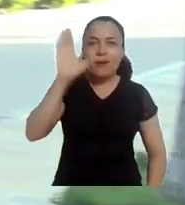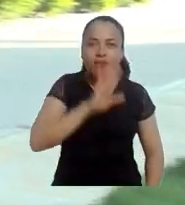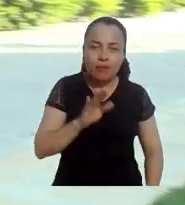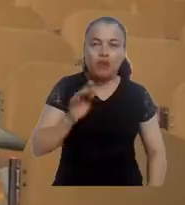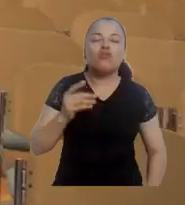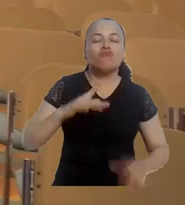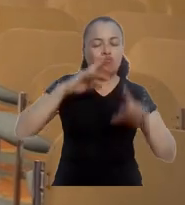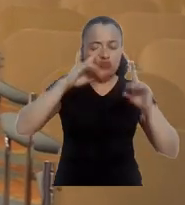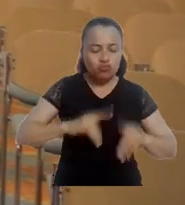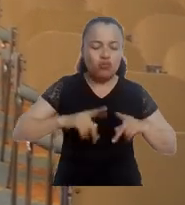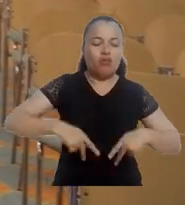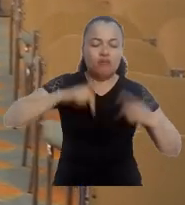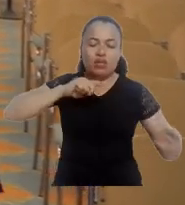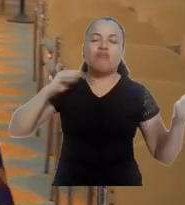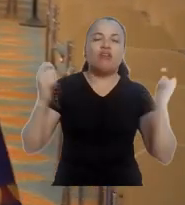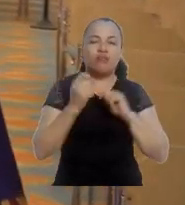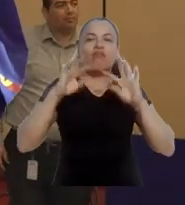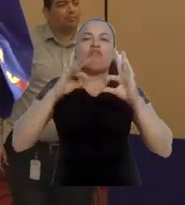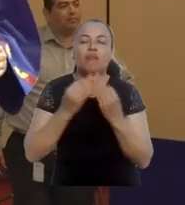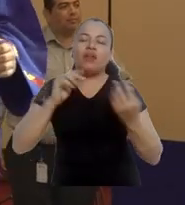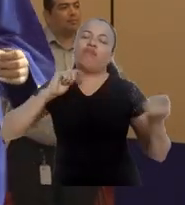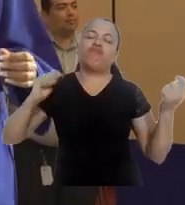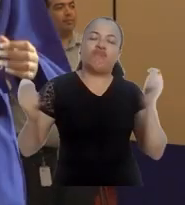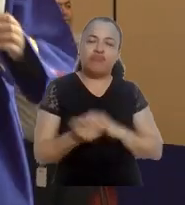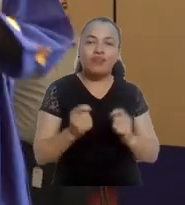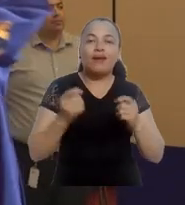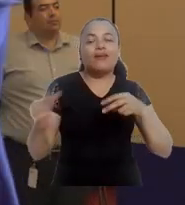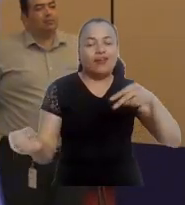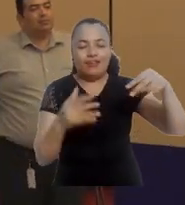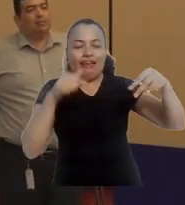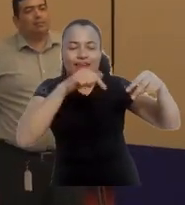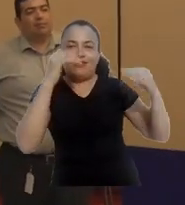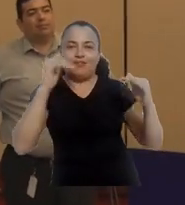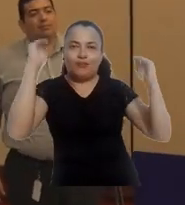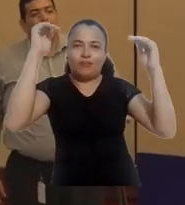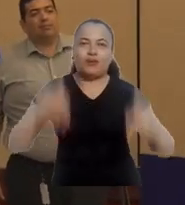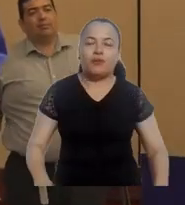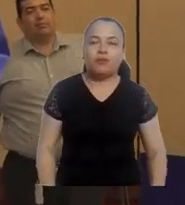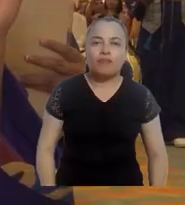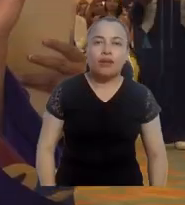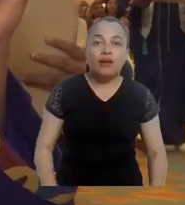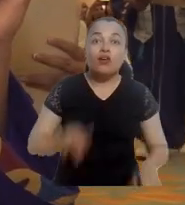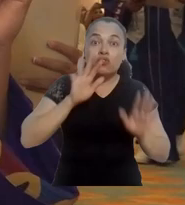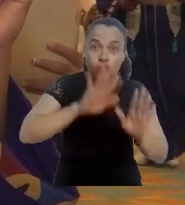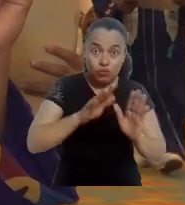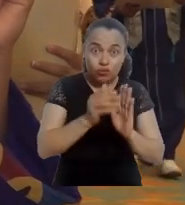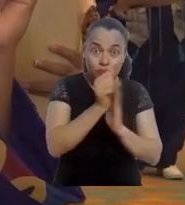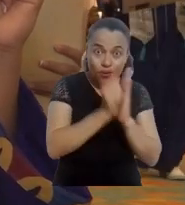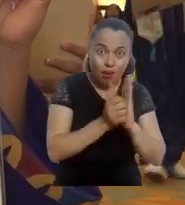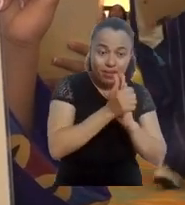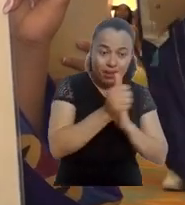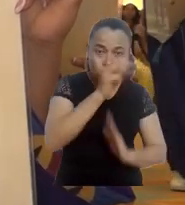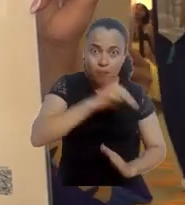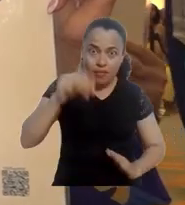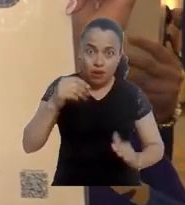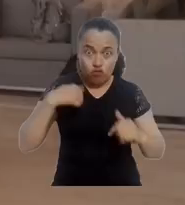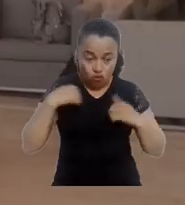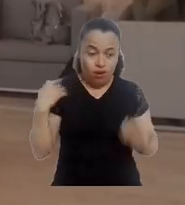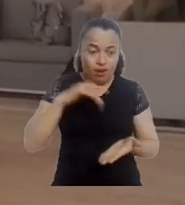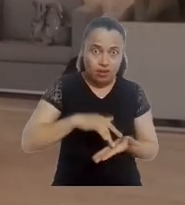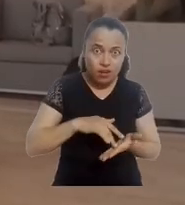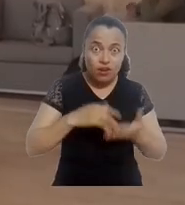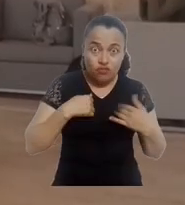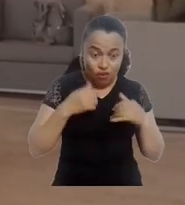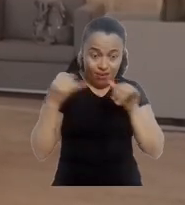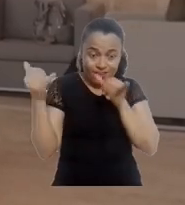del departamento que decidieron transformar su vida y la de sus familias a través de la educación superior. Sin el programa Talento Magdalena, yo hoy en día no estuviese